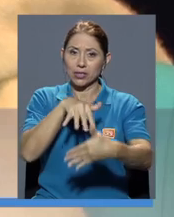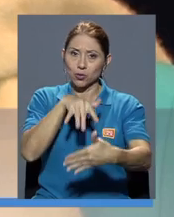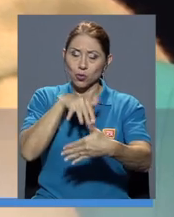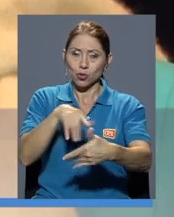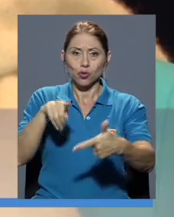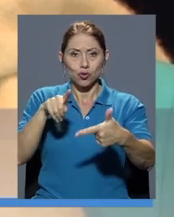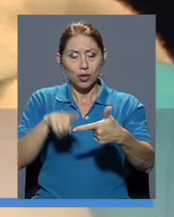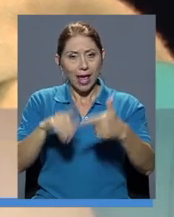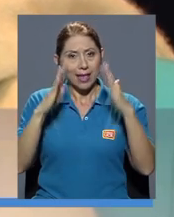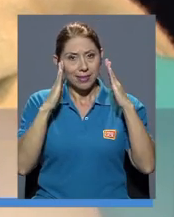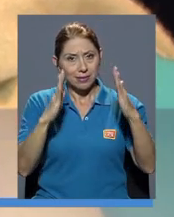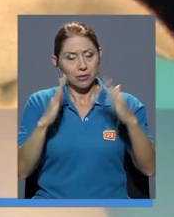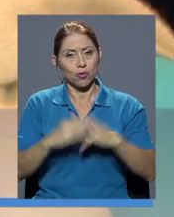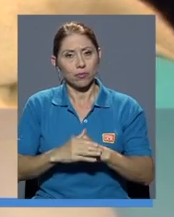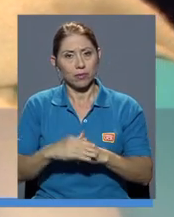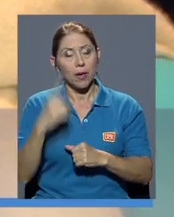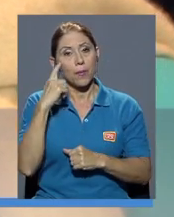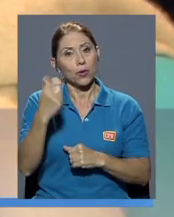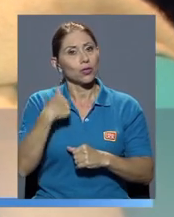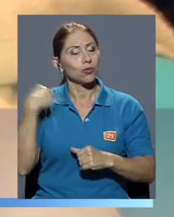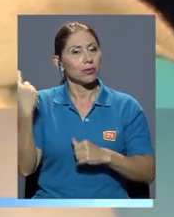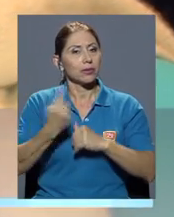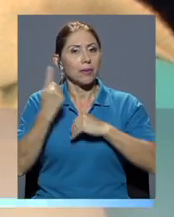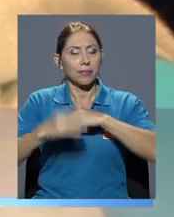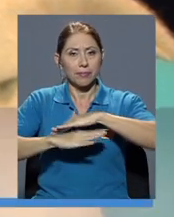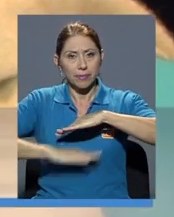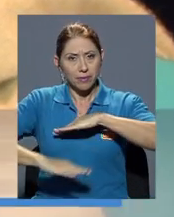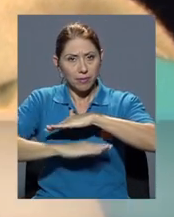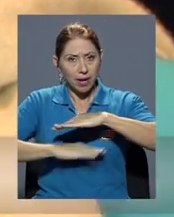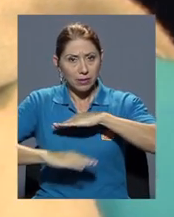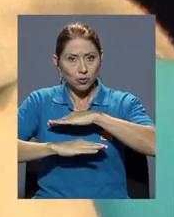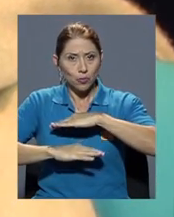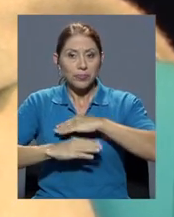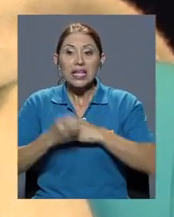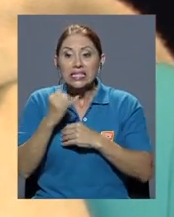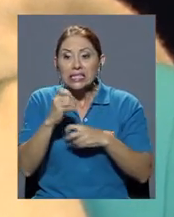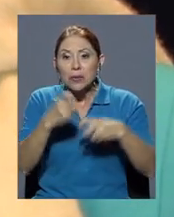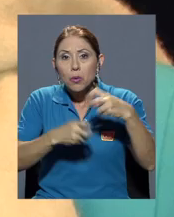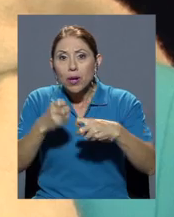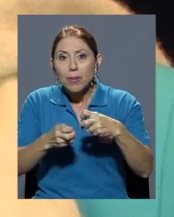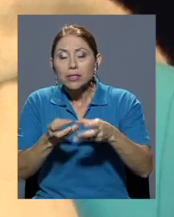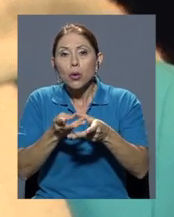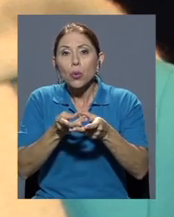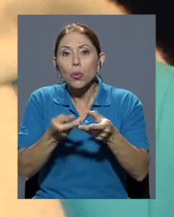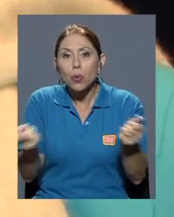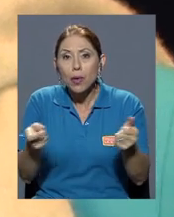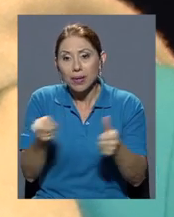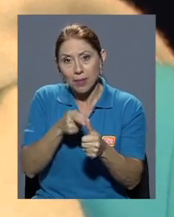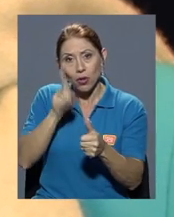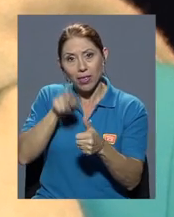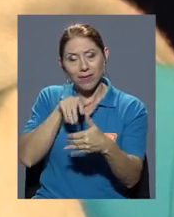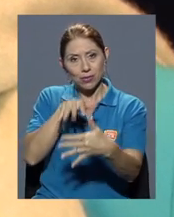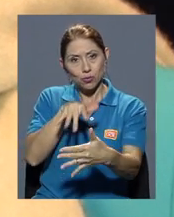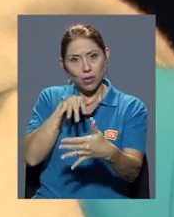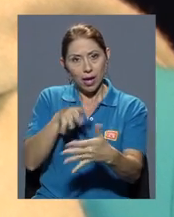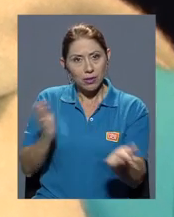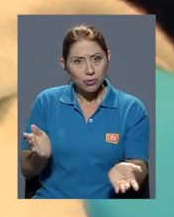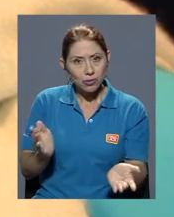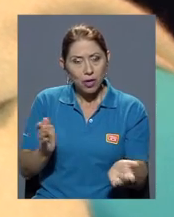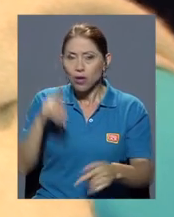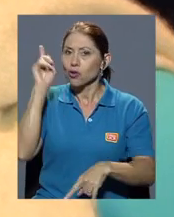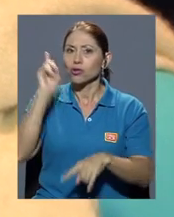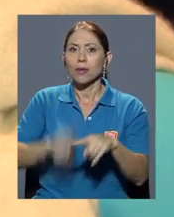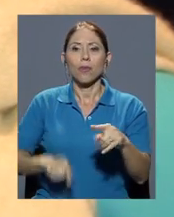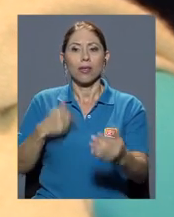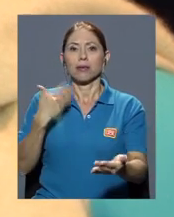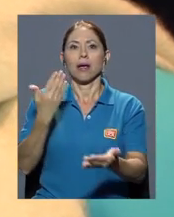de atención, porque me baso siempre en que si se van a resolver problemas hay que estudiarlos primero, ¿verdad? Que no se puede